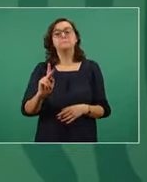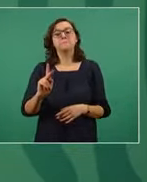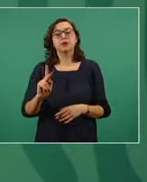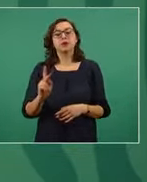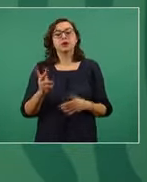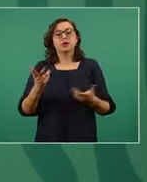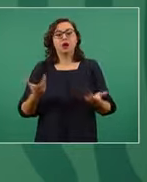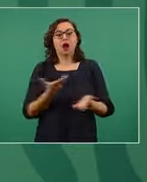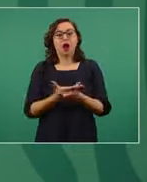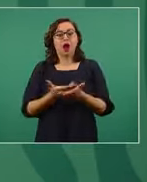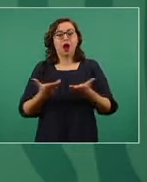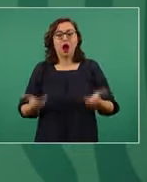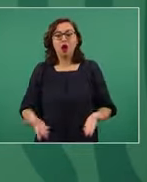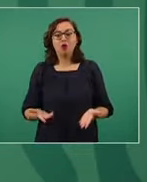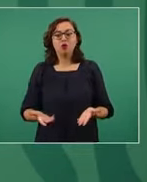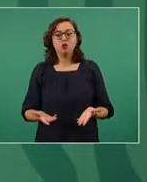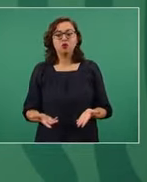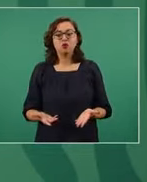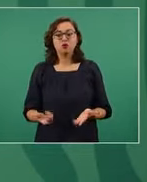me esté